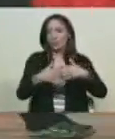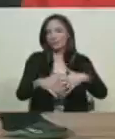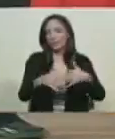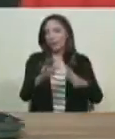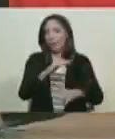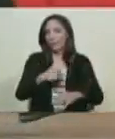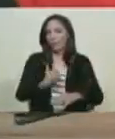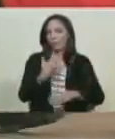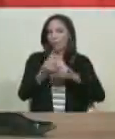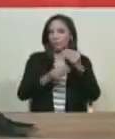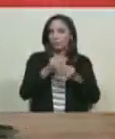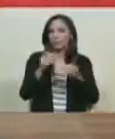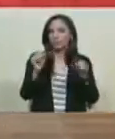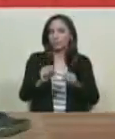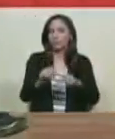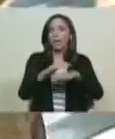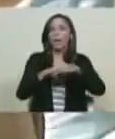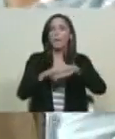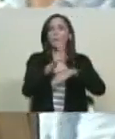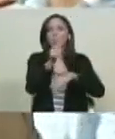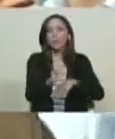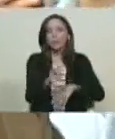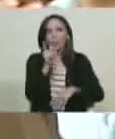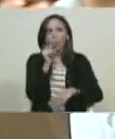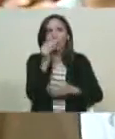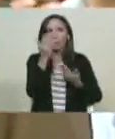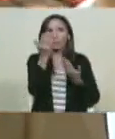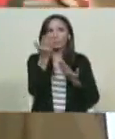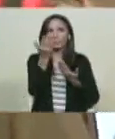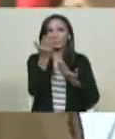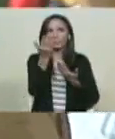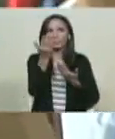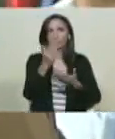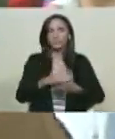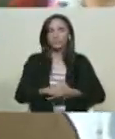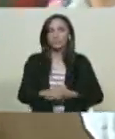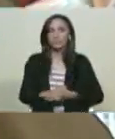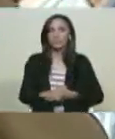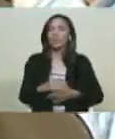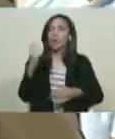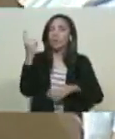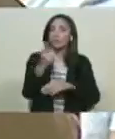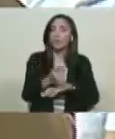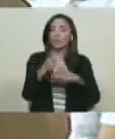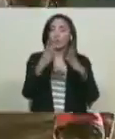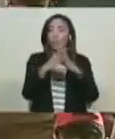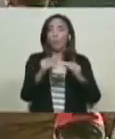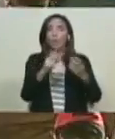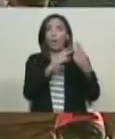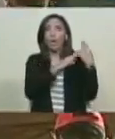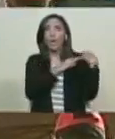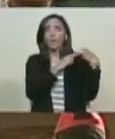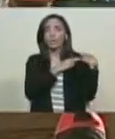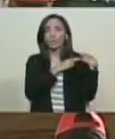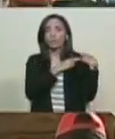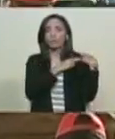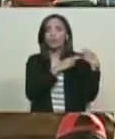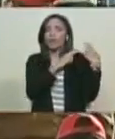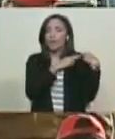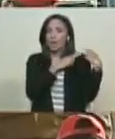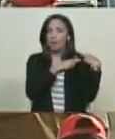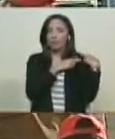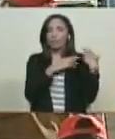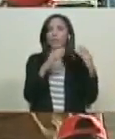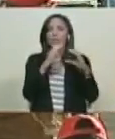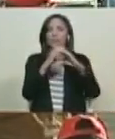usted, ministro Carlos Osorio, debería asumir la jefatura del motor